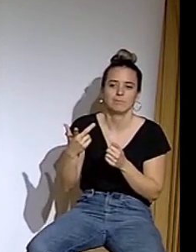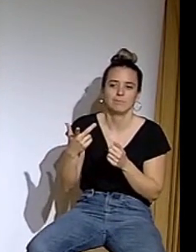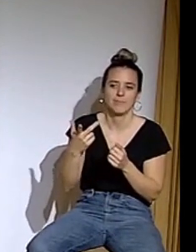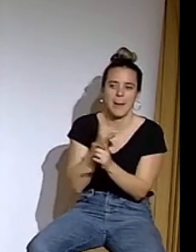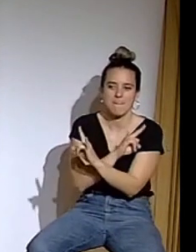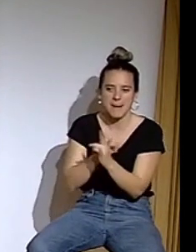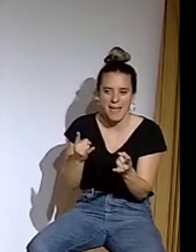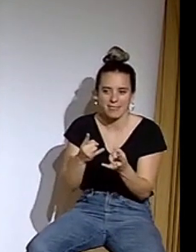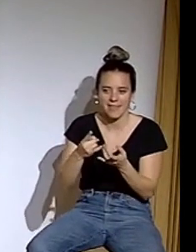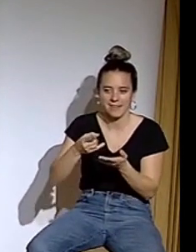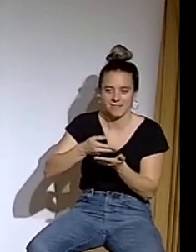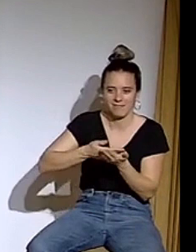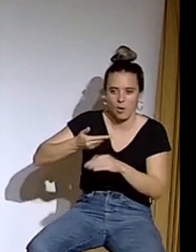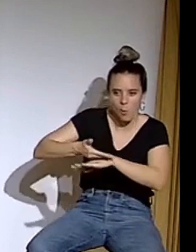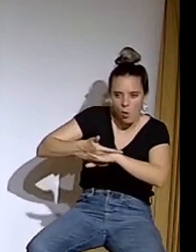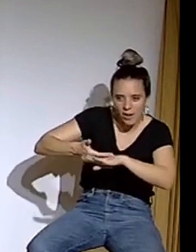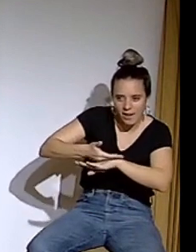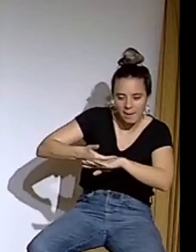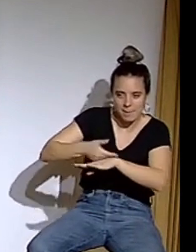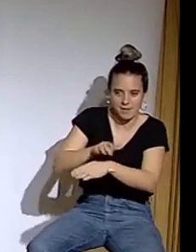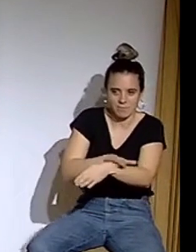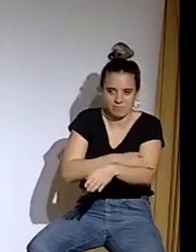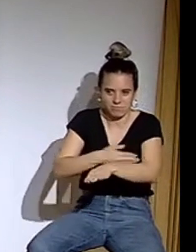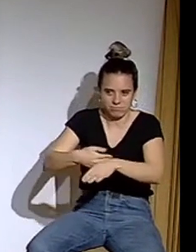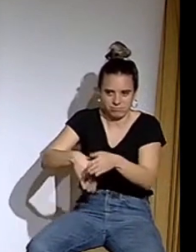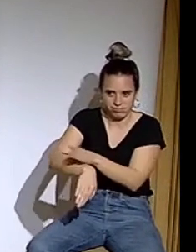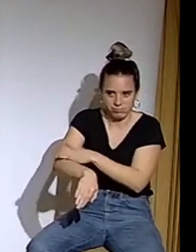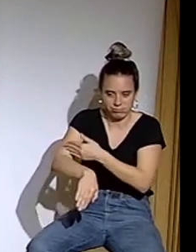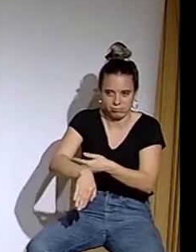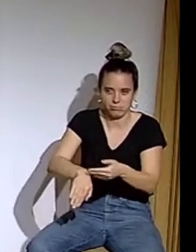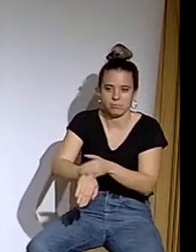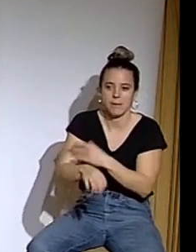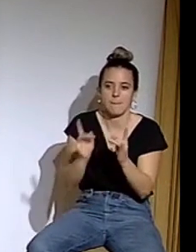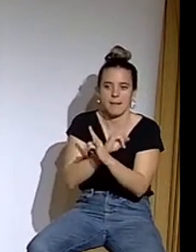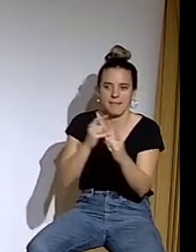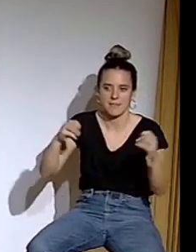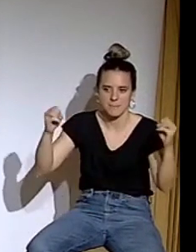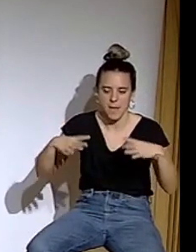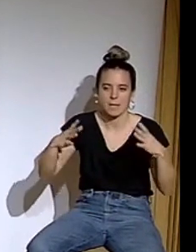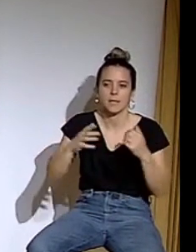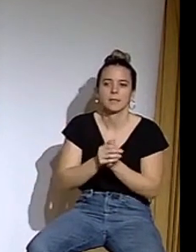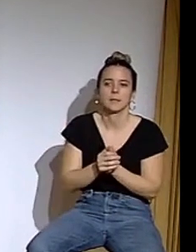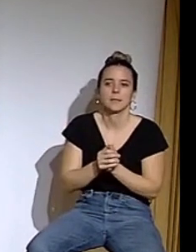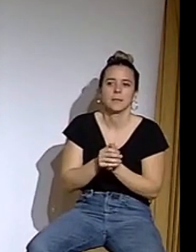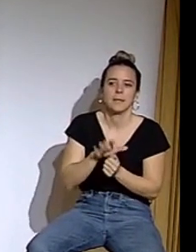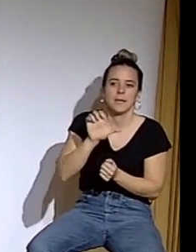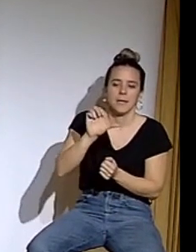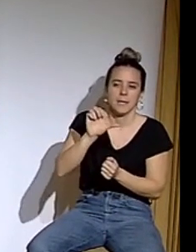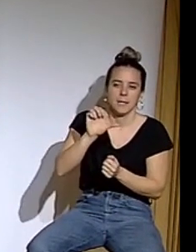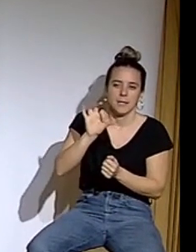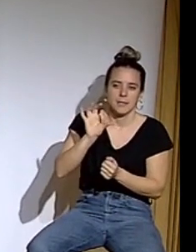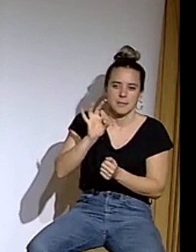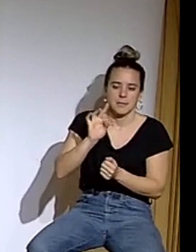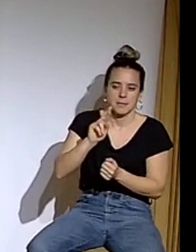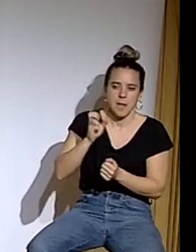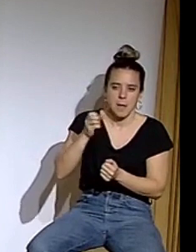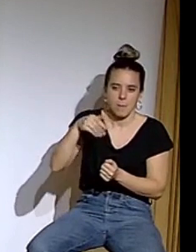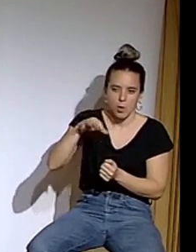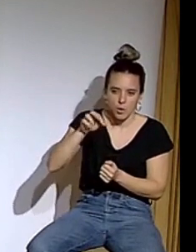plantas mágicas entre ellas el beleño el estramonio la Belladona